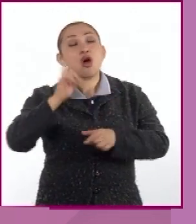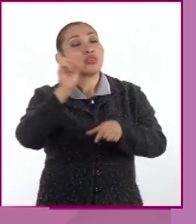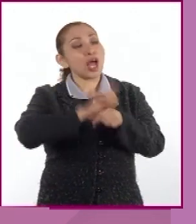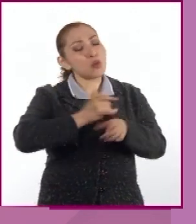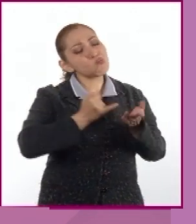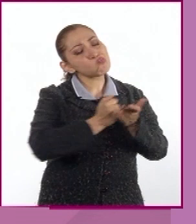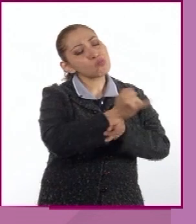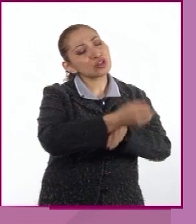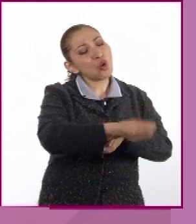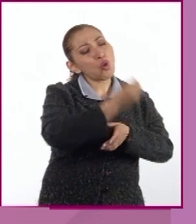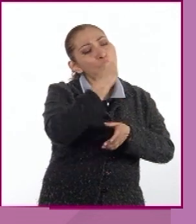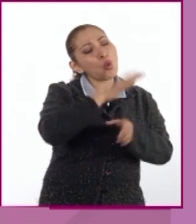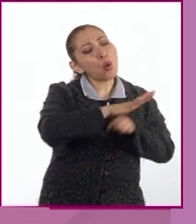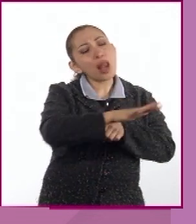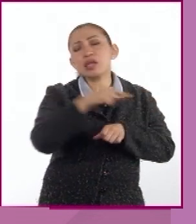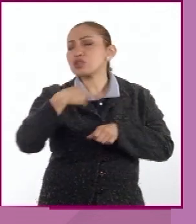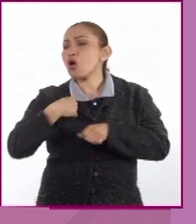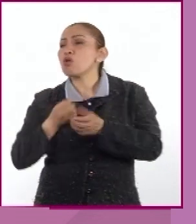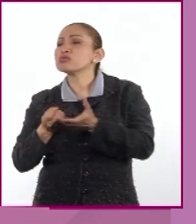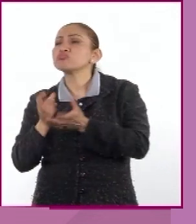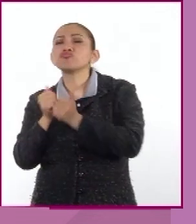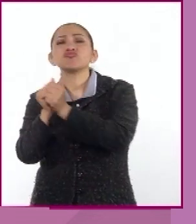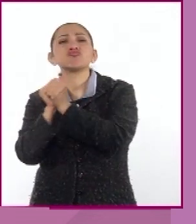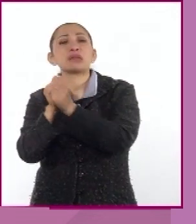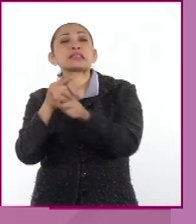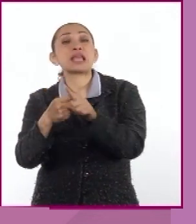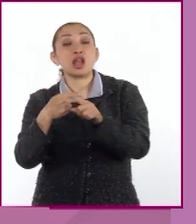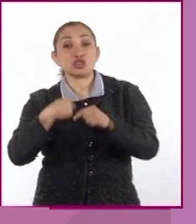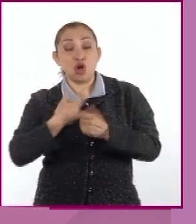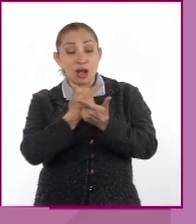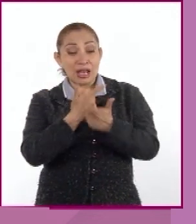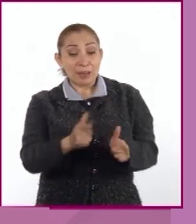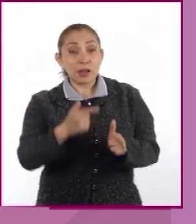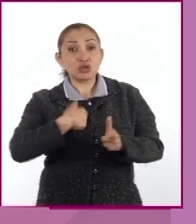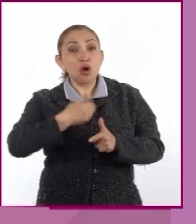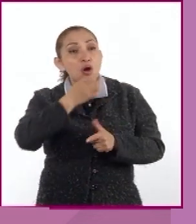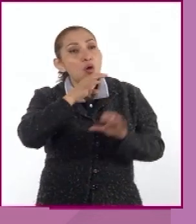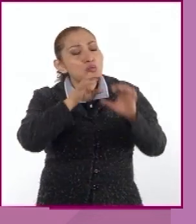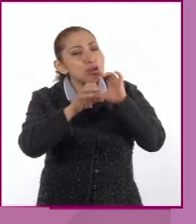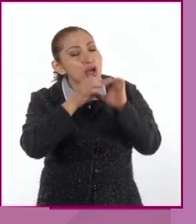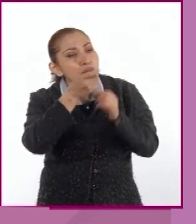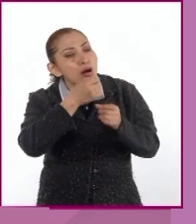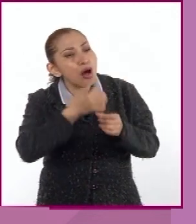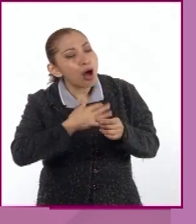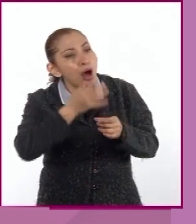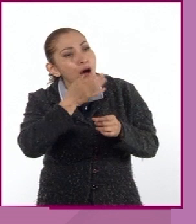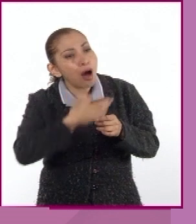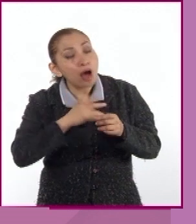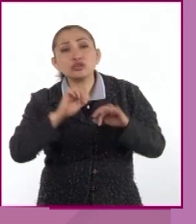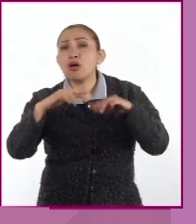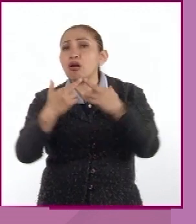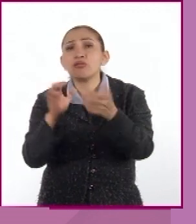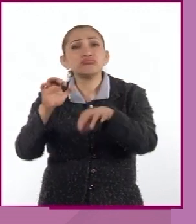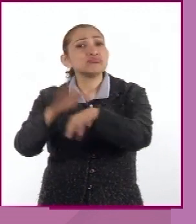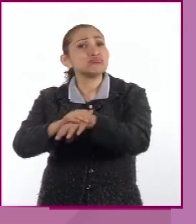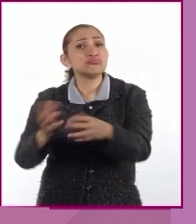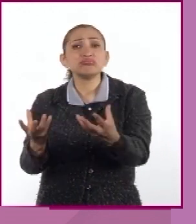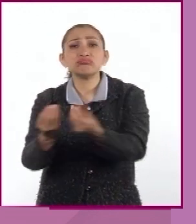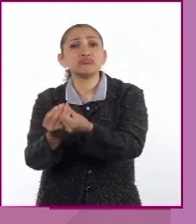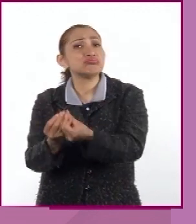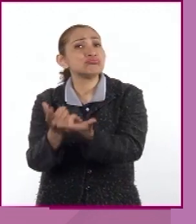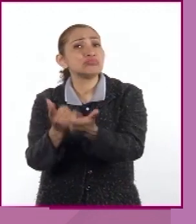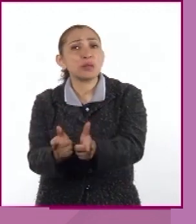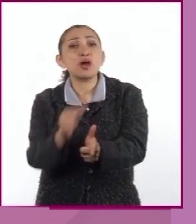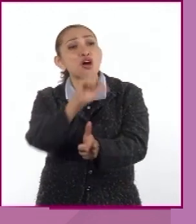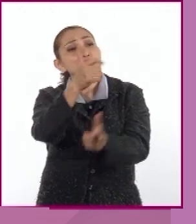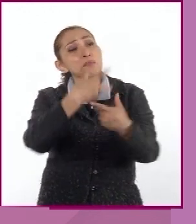con quién salir. Soy libre porque tengo acceso a la información por cualquier medio y porque puedo reunirme con mis amigas y amigos y